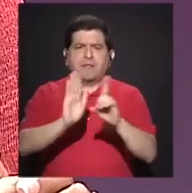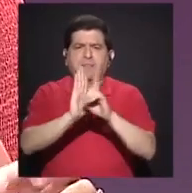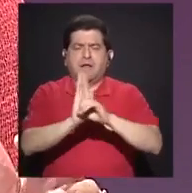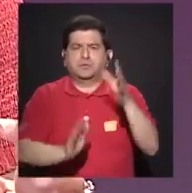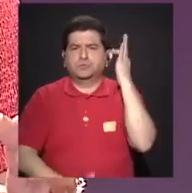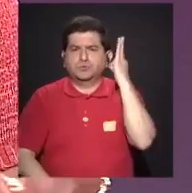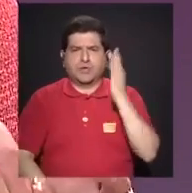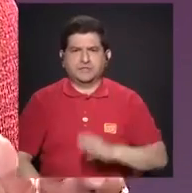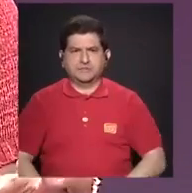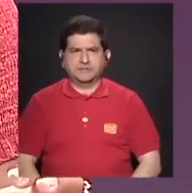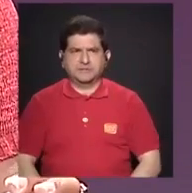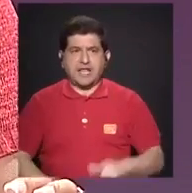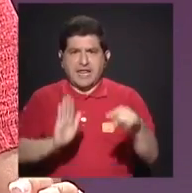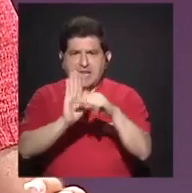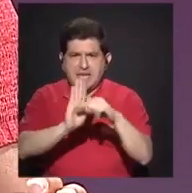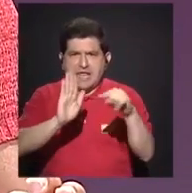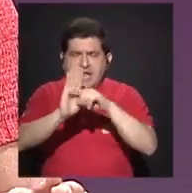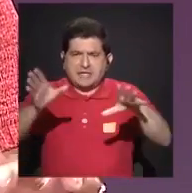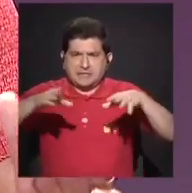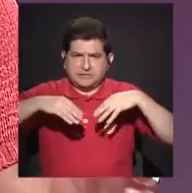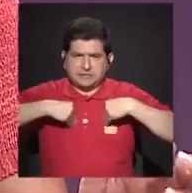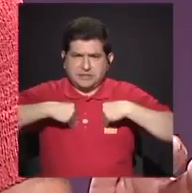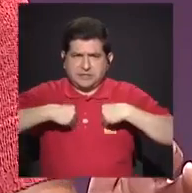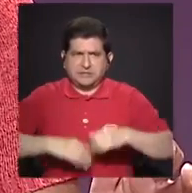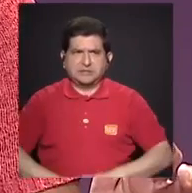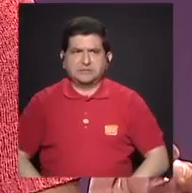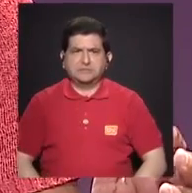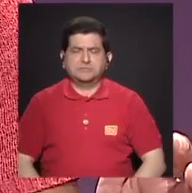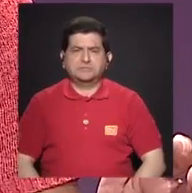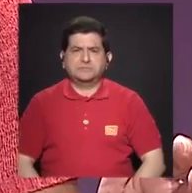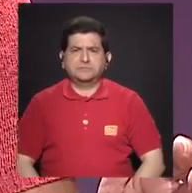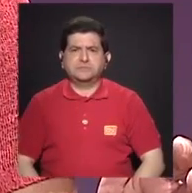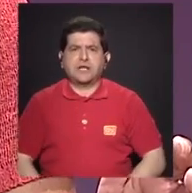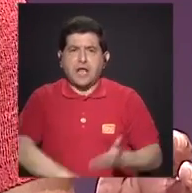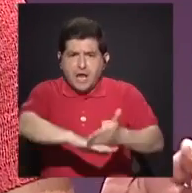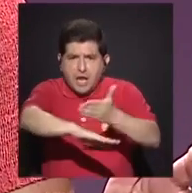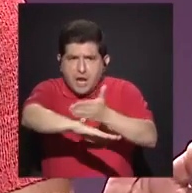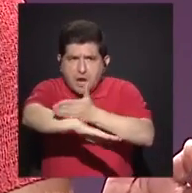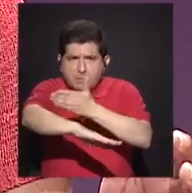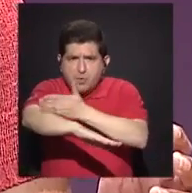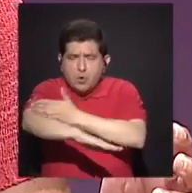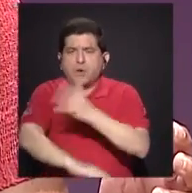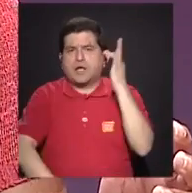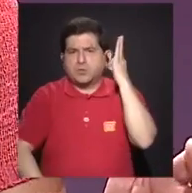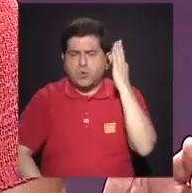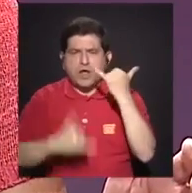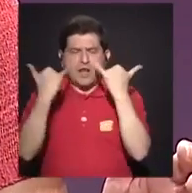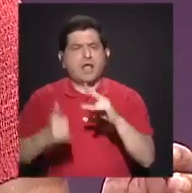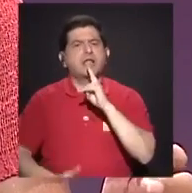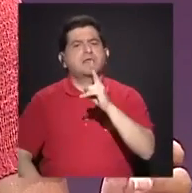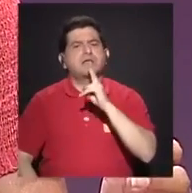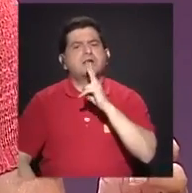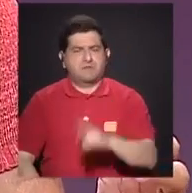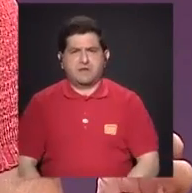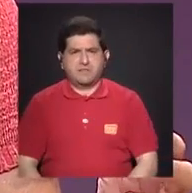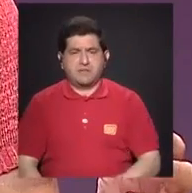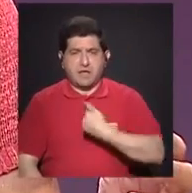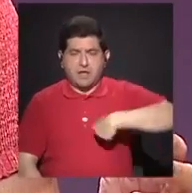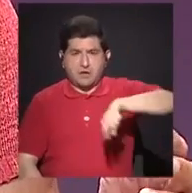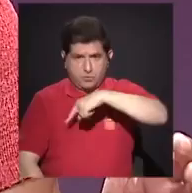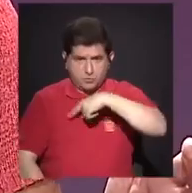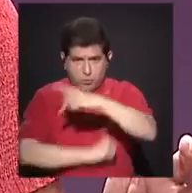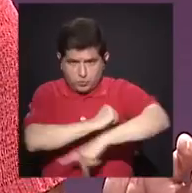las mujeres? Se niegan a reconocer que el adelanto de las mujeres es ya una realidad que nuestro